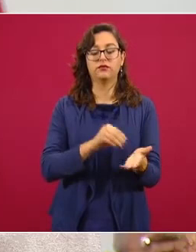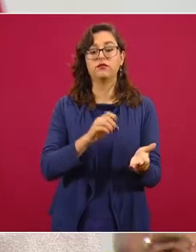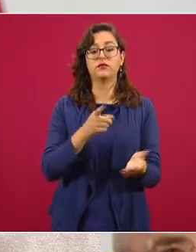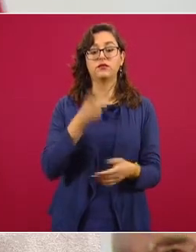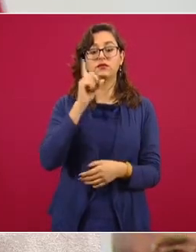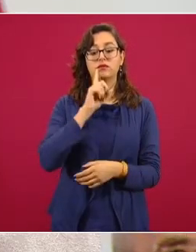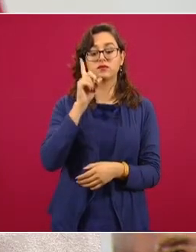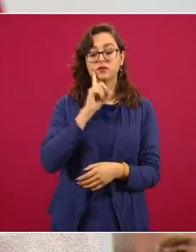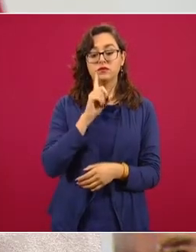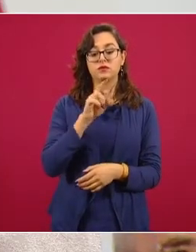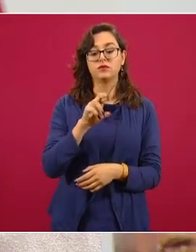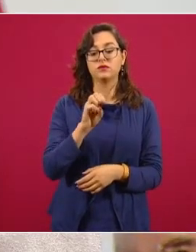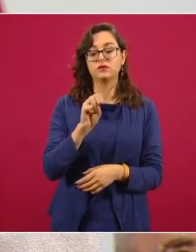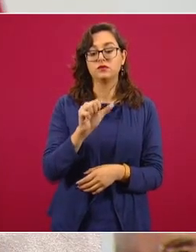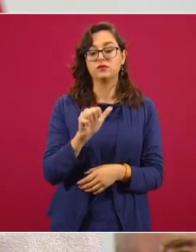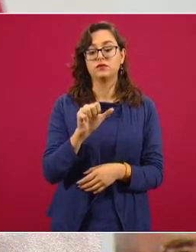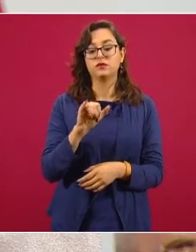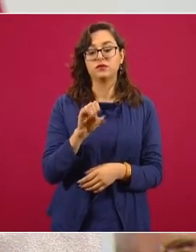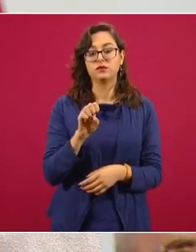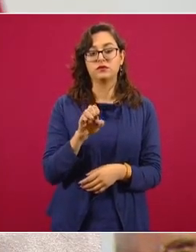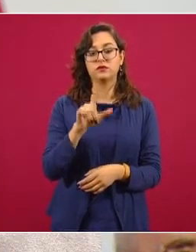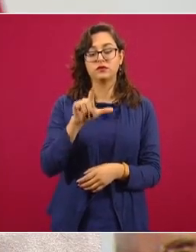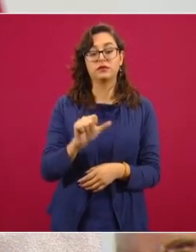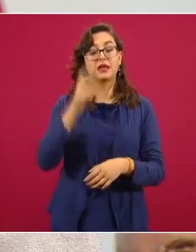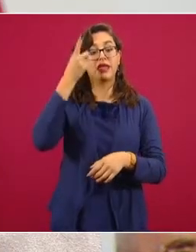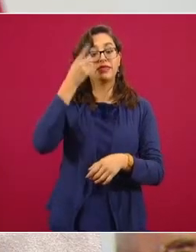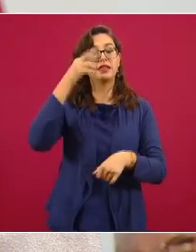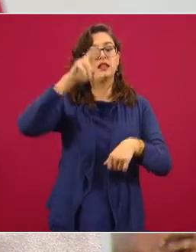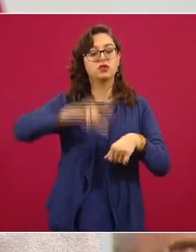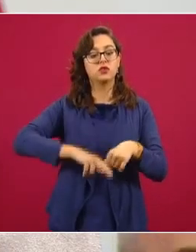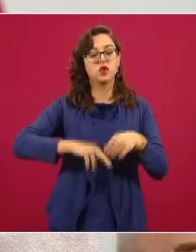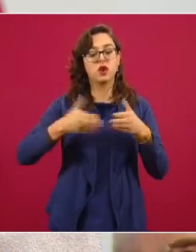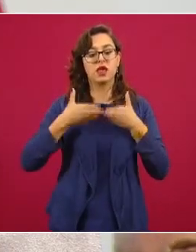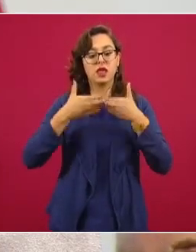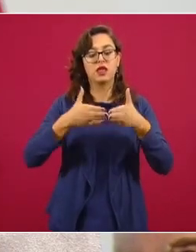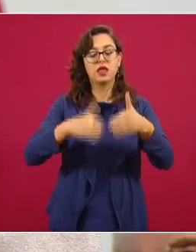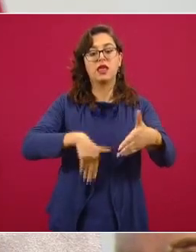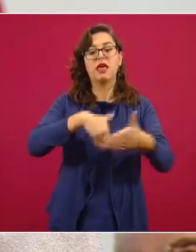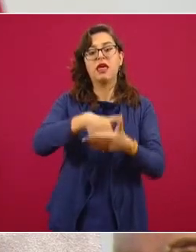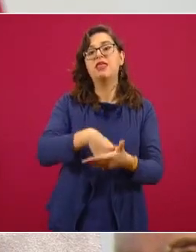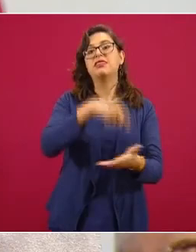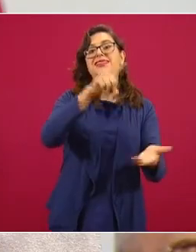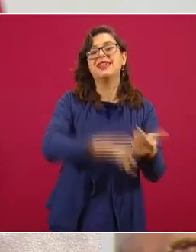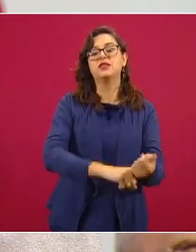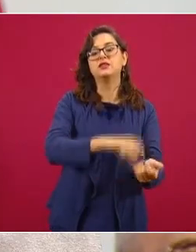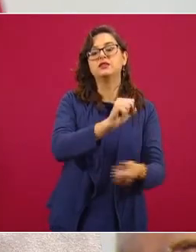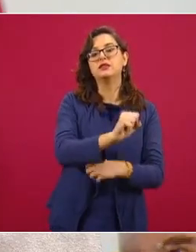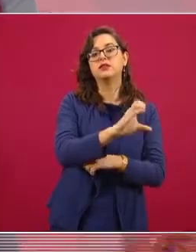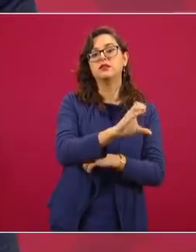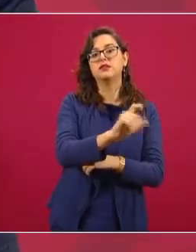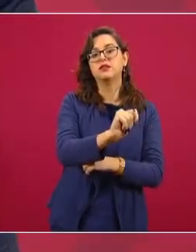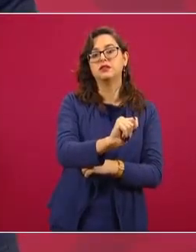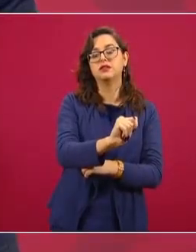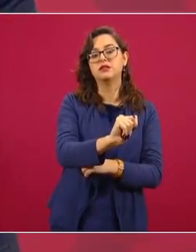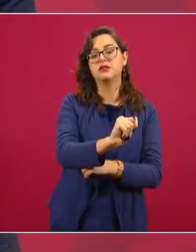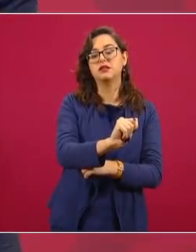Isela se va de directora de puertos de la Secretaría de Comunicaciones.